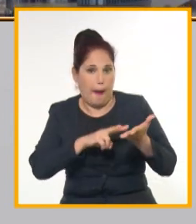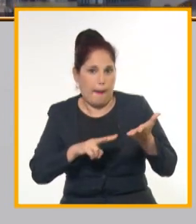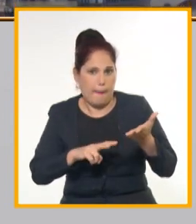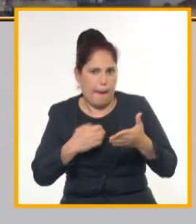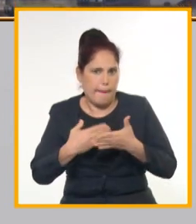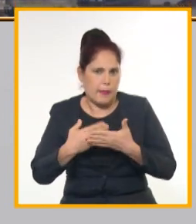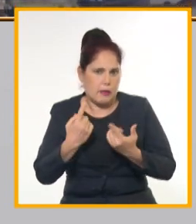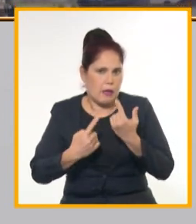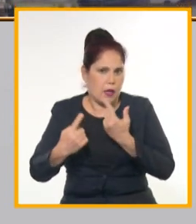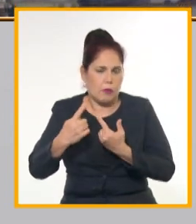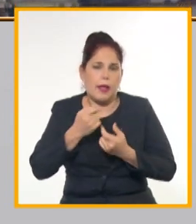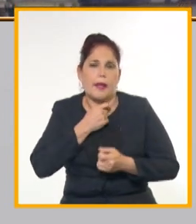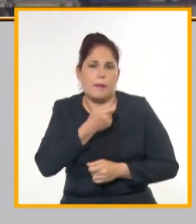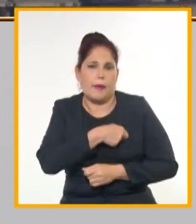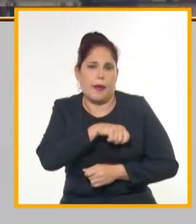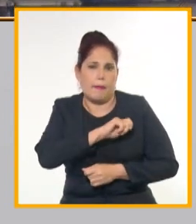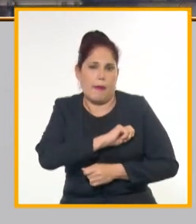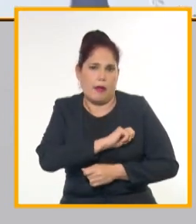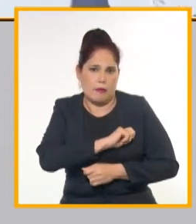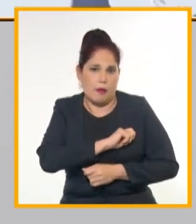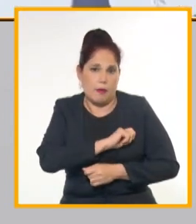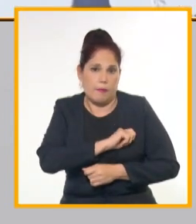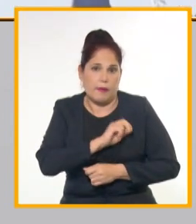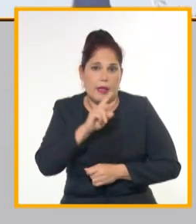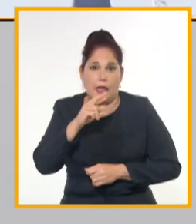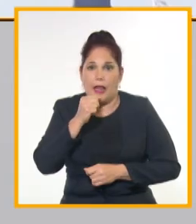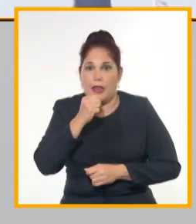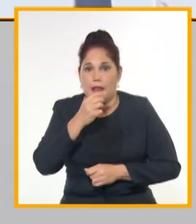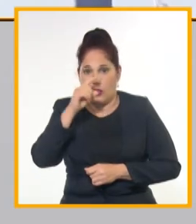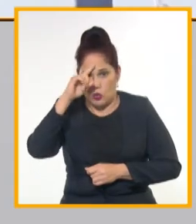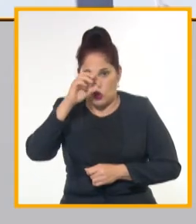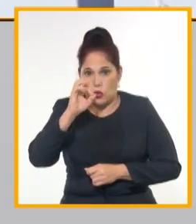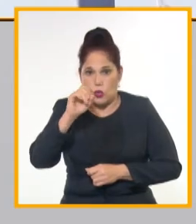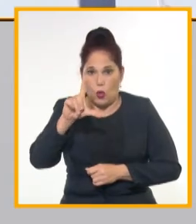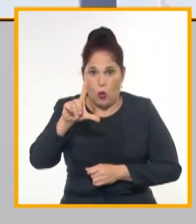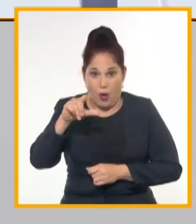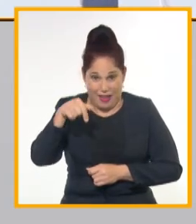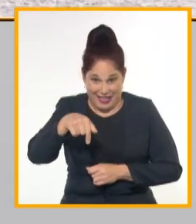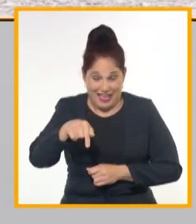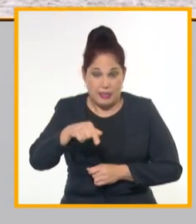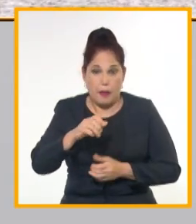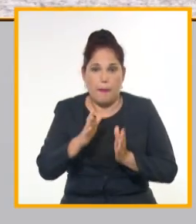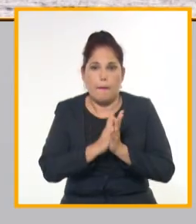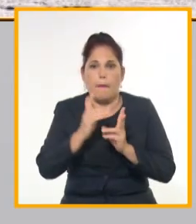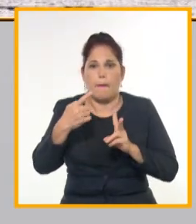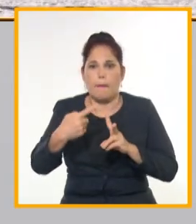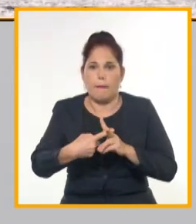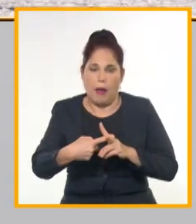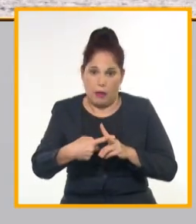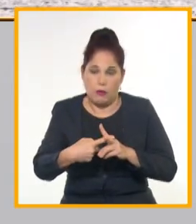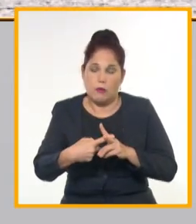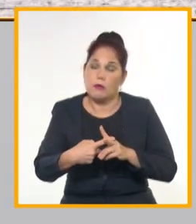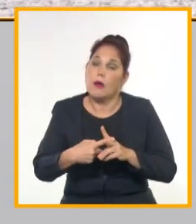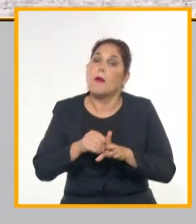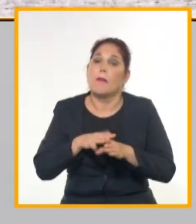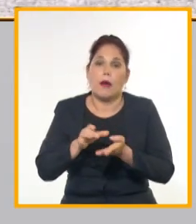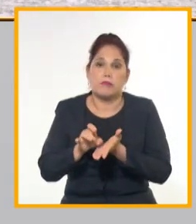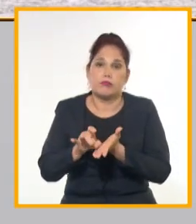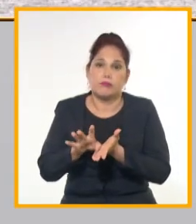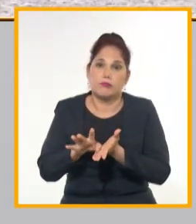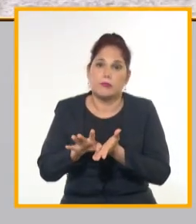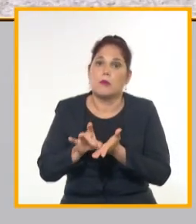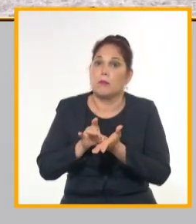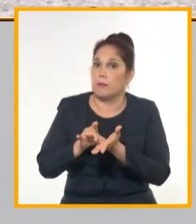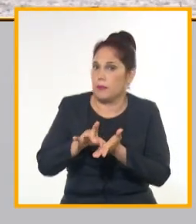como la española Repsol, que también tendrán hasta mayo para finiquitar